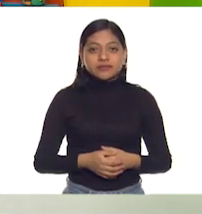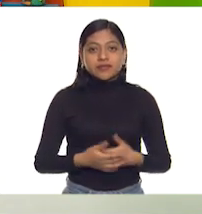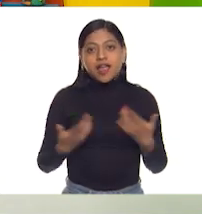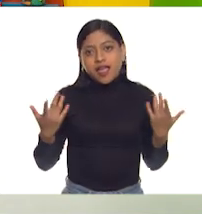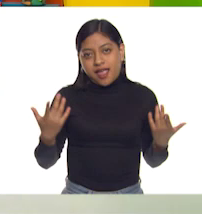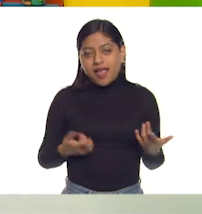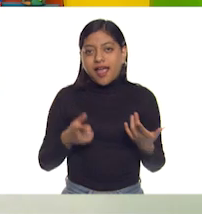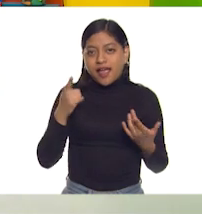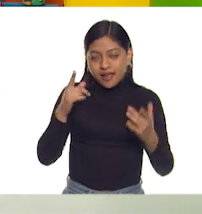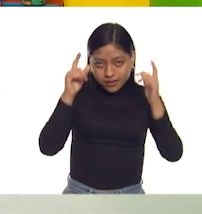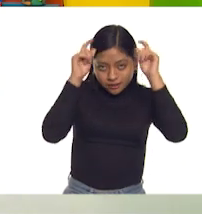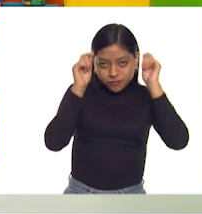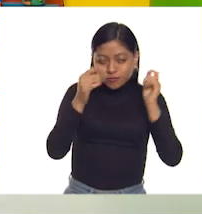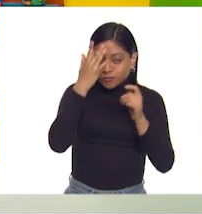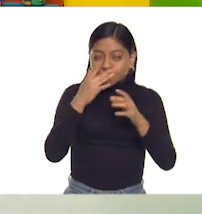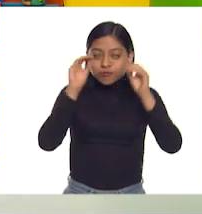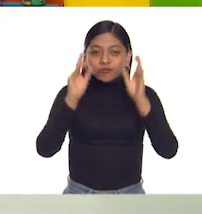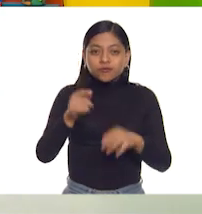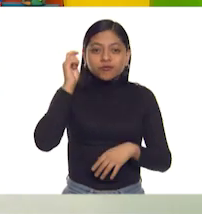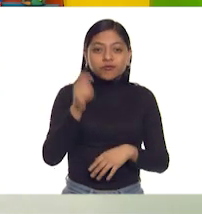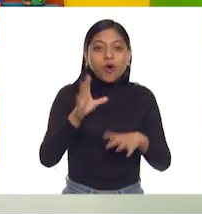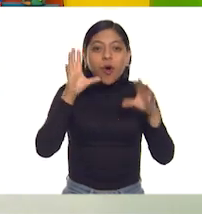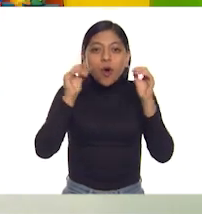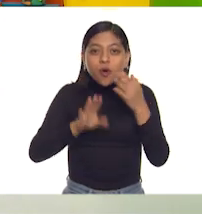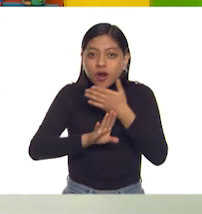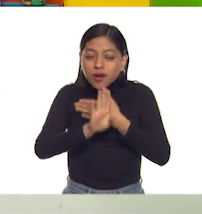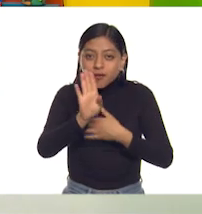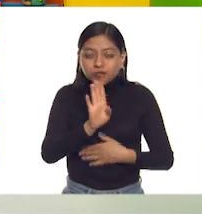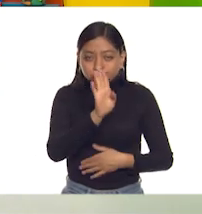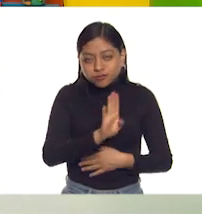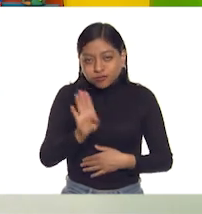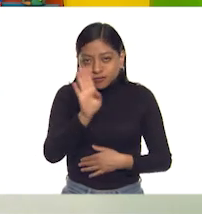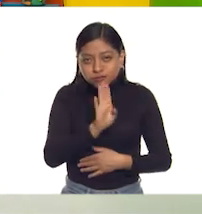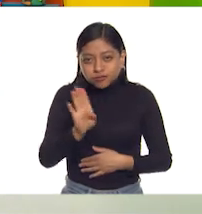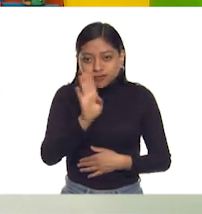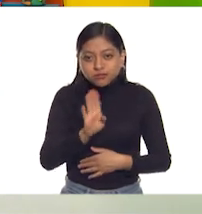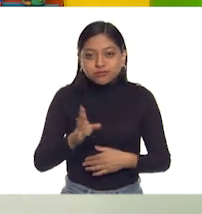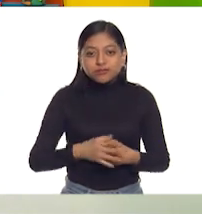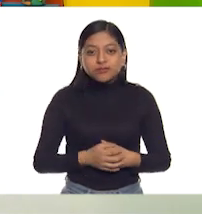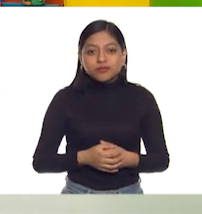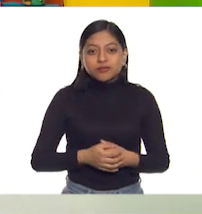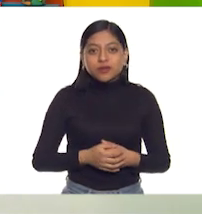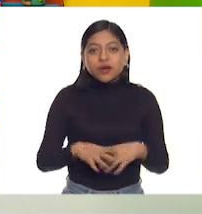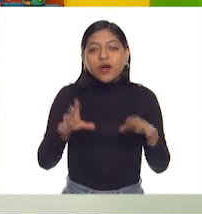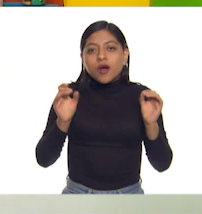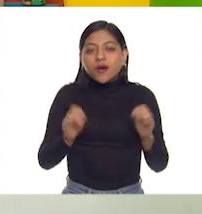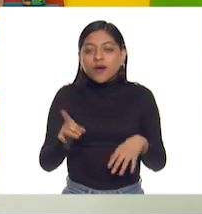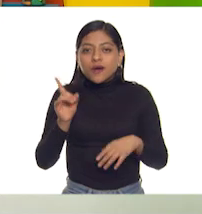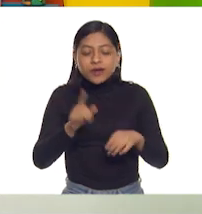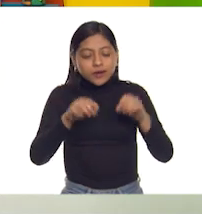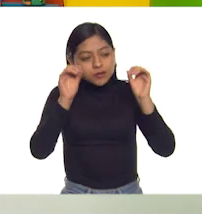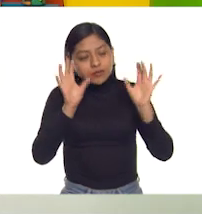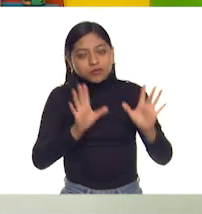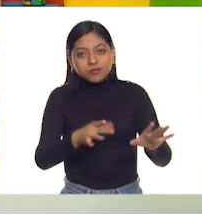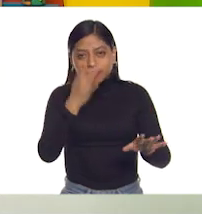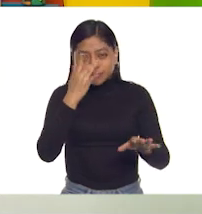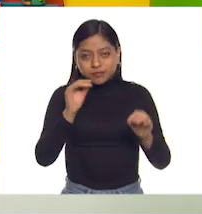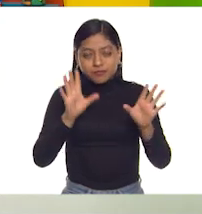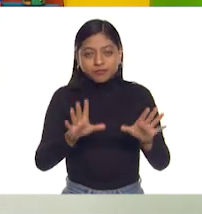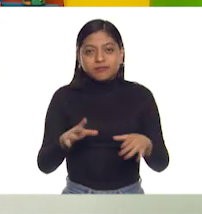un mago, a una bruja, a una hada madrina.